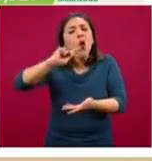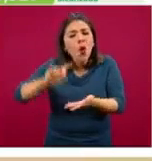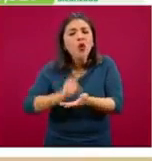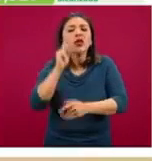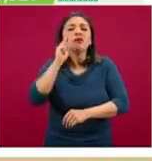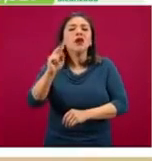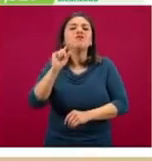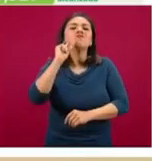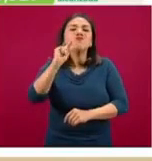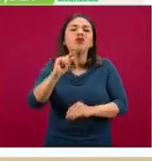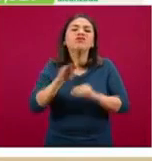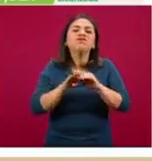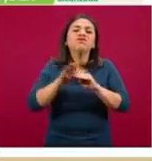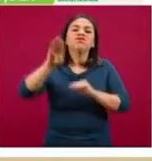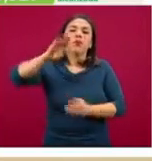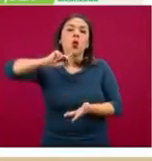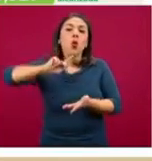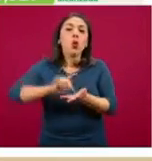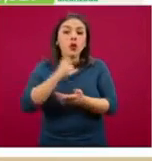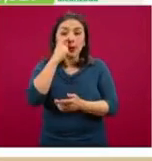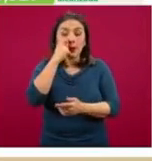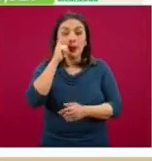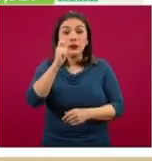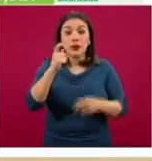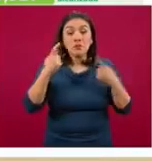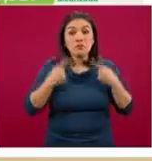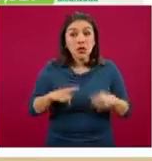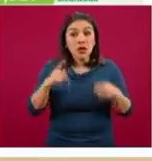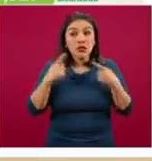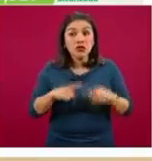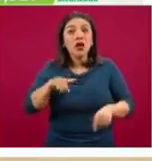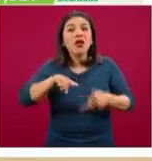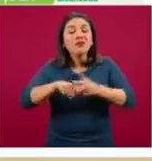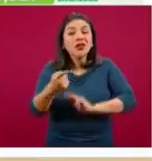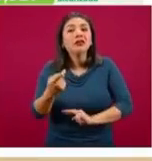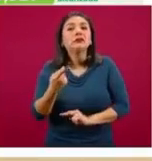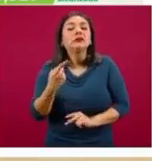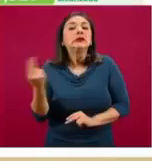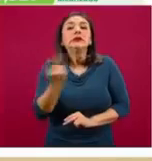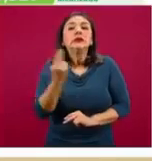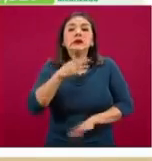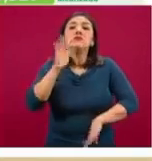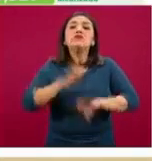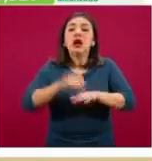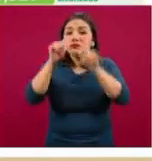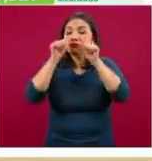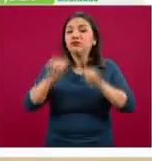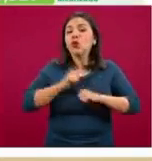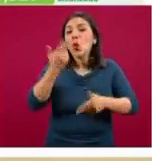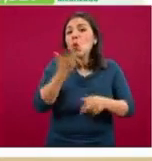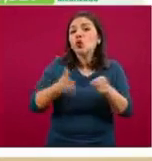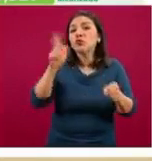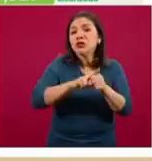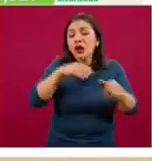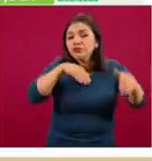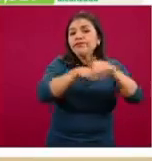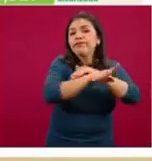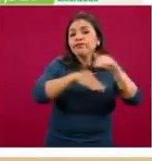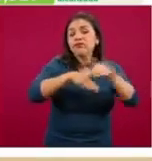ver una tendencia ascendente, es decir, que las personas empiezan a demandar atención hospitalaria. Lógicamente estos son